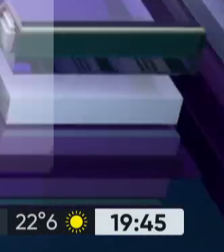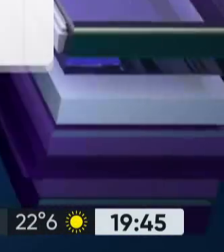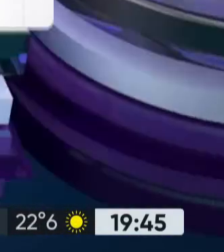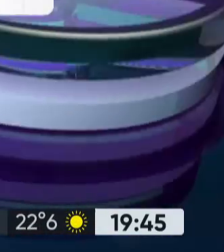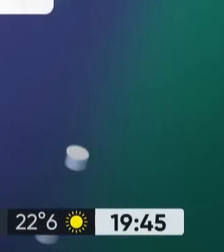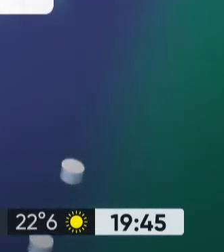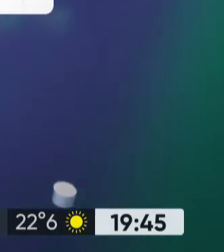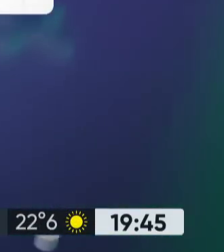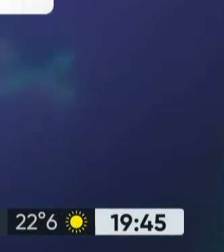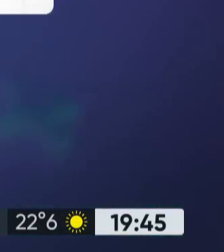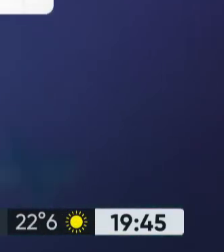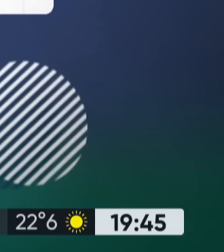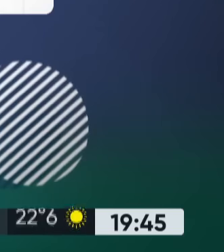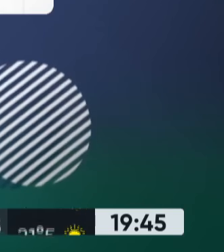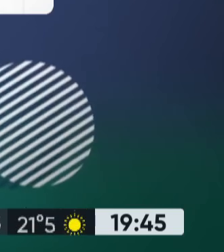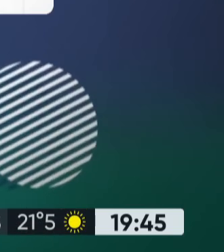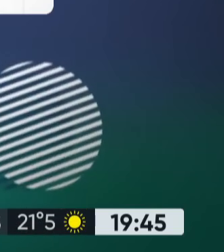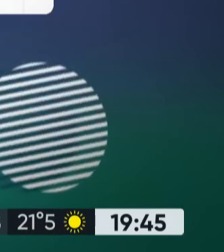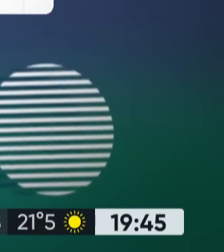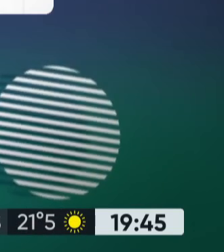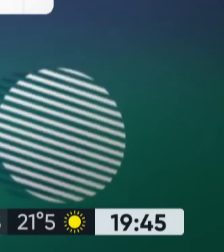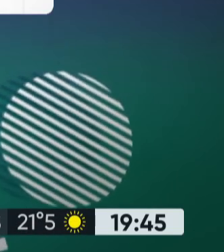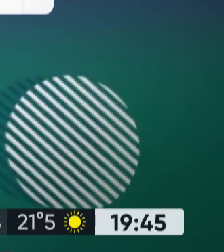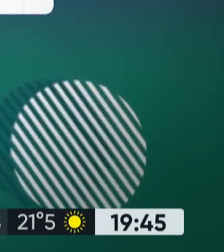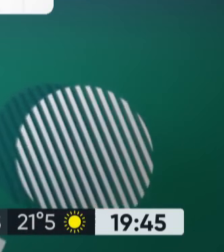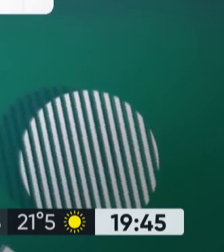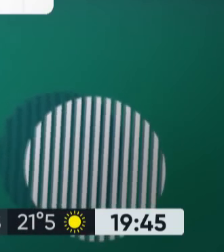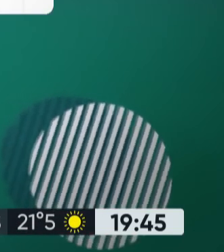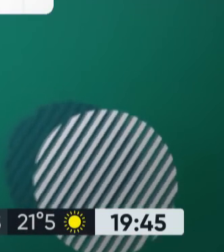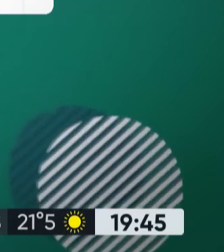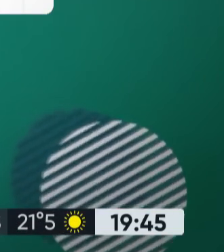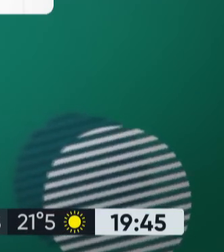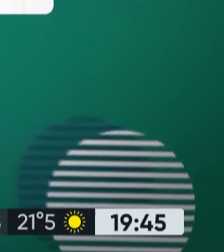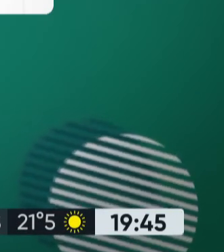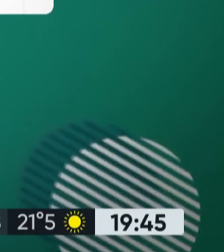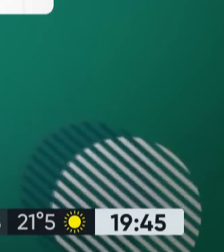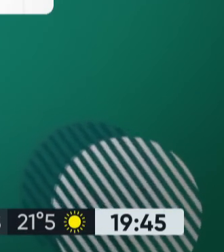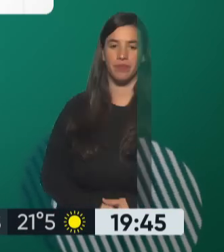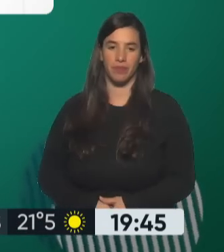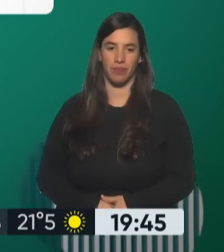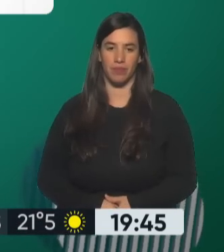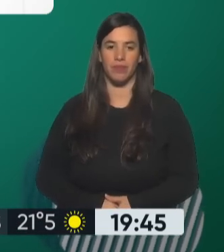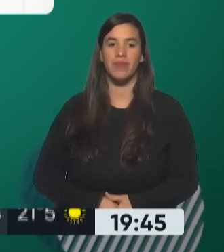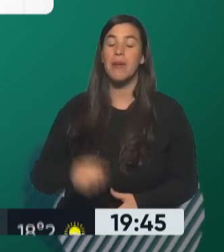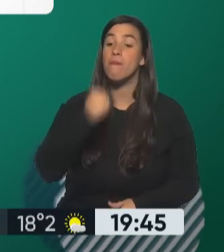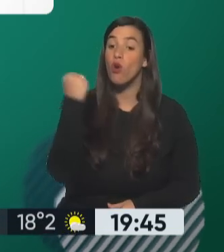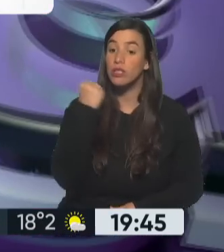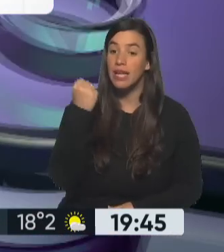democráticos. Es imperioso que la Corte Suprema de Justicia de la Nación deje de entrometerse en